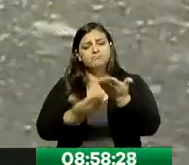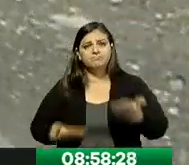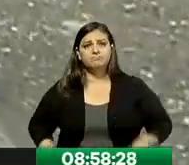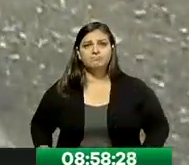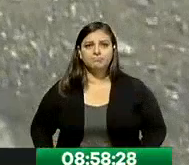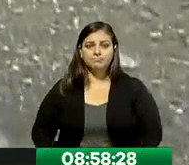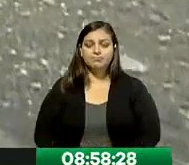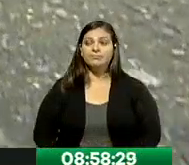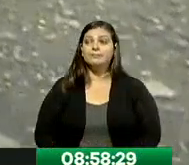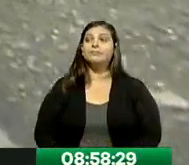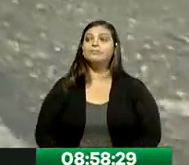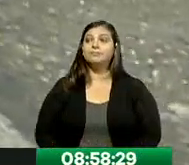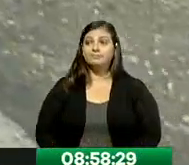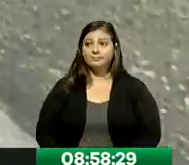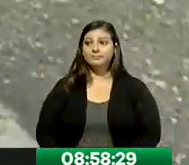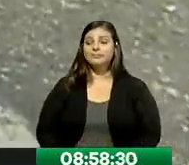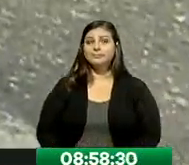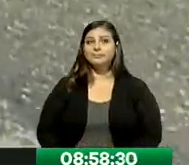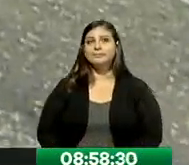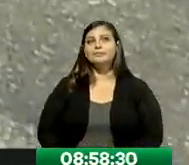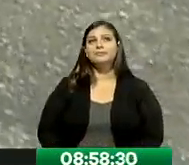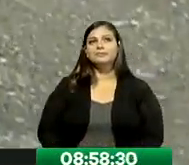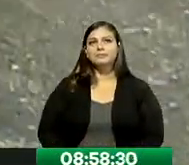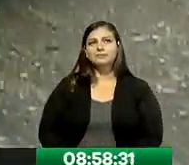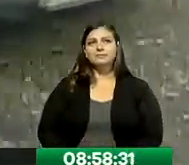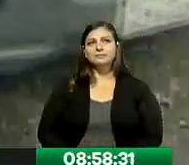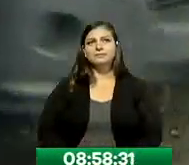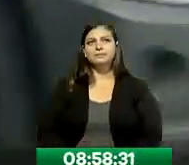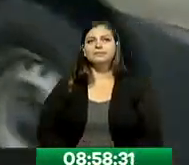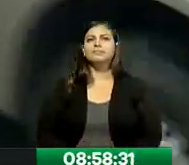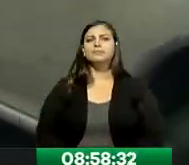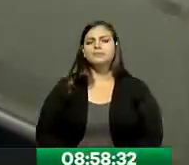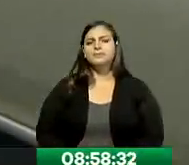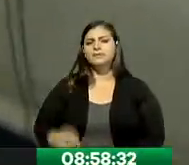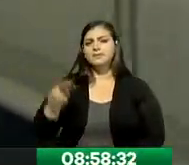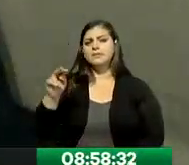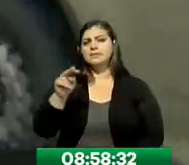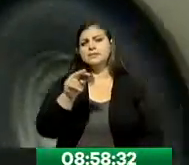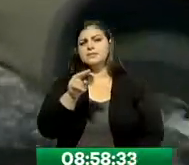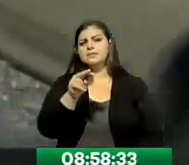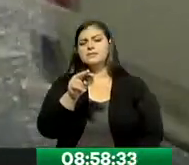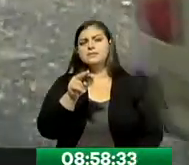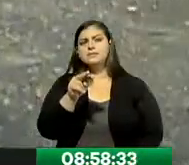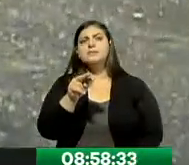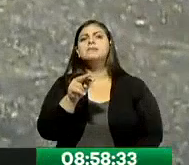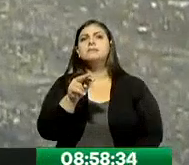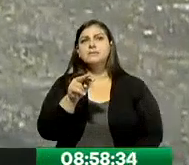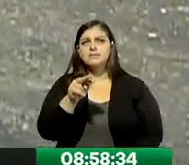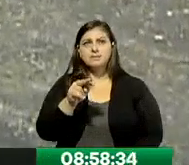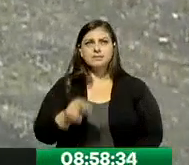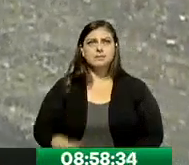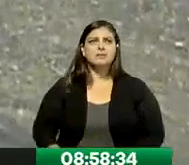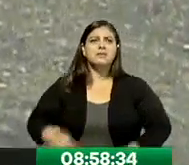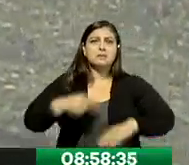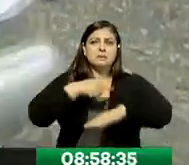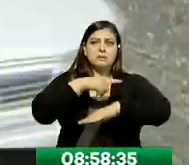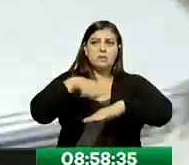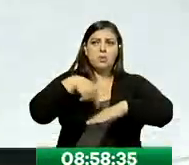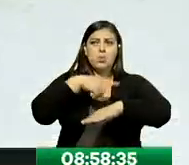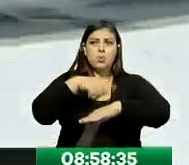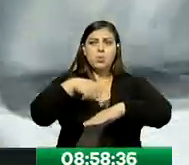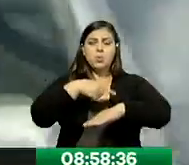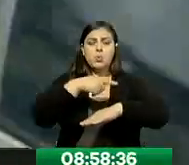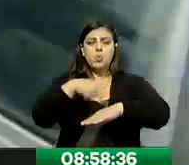este sector. Y miren, los moradores también sufren del polvo. Nosotros estamos aquí desde hace un par de horas y uno come